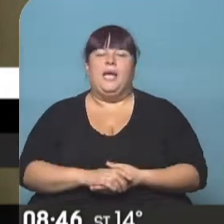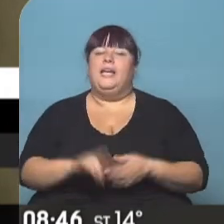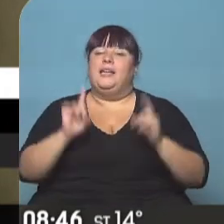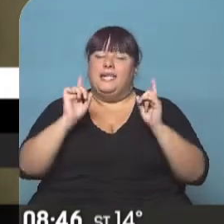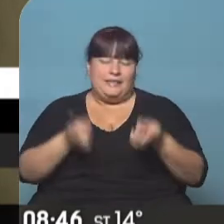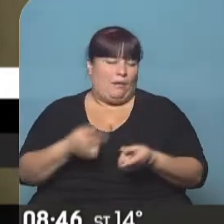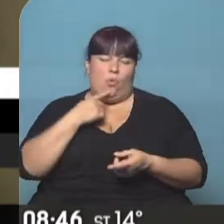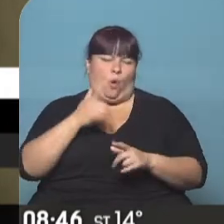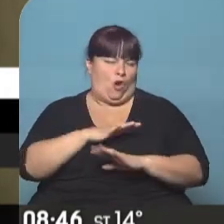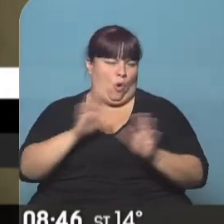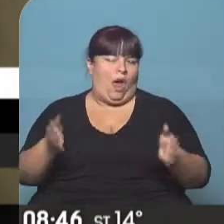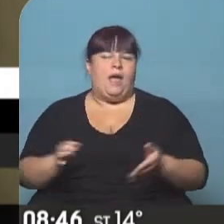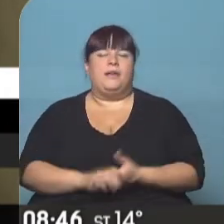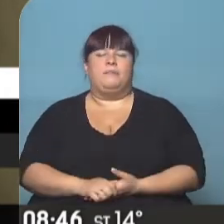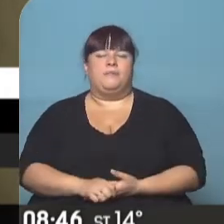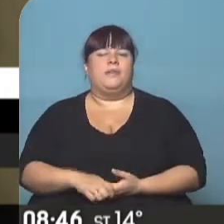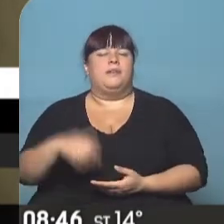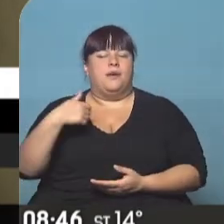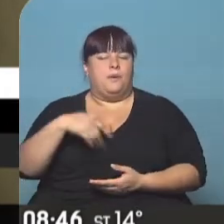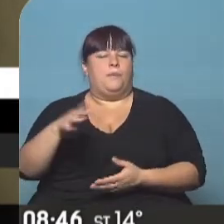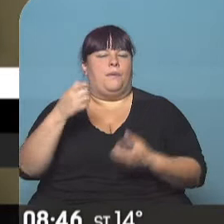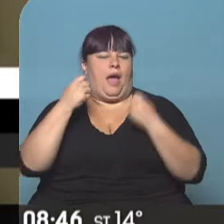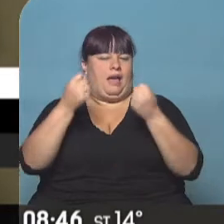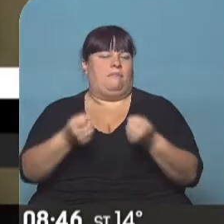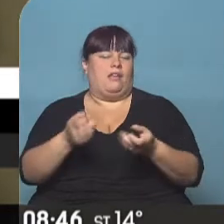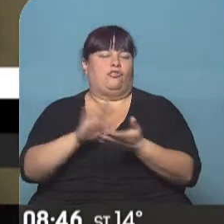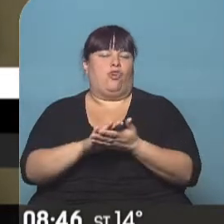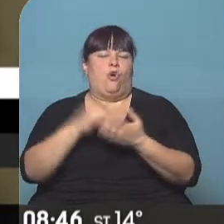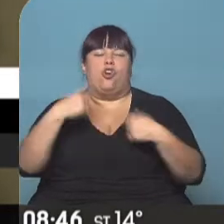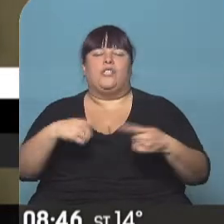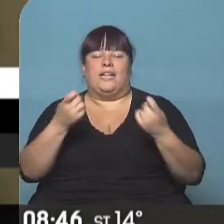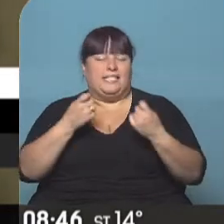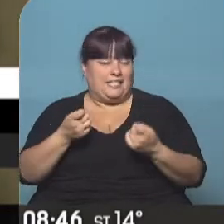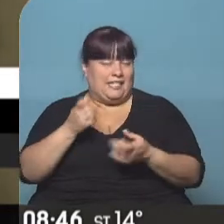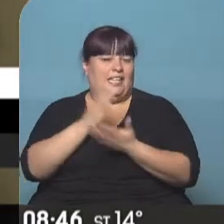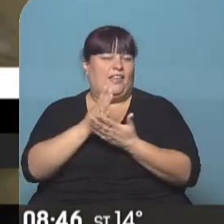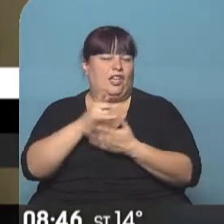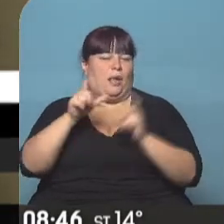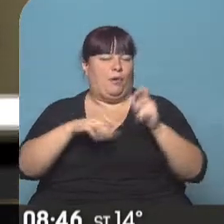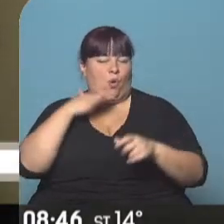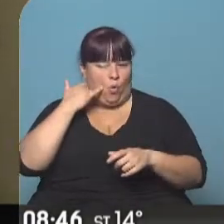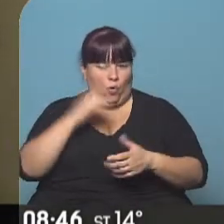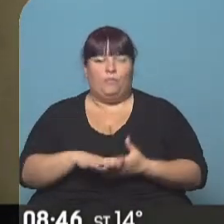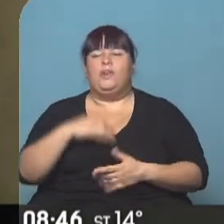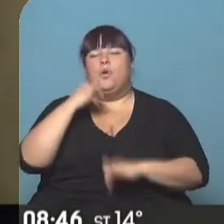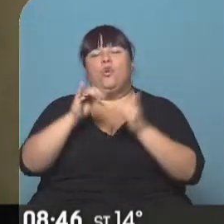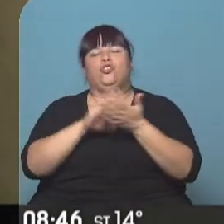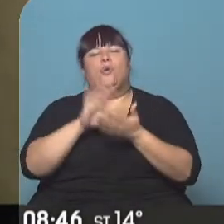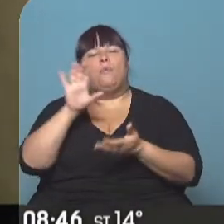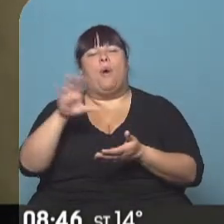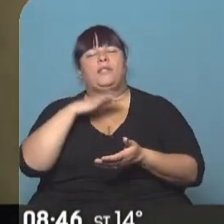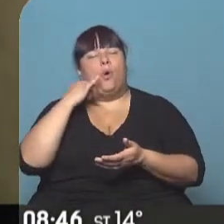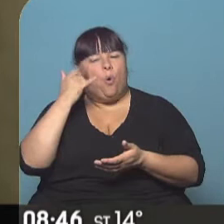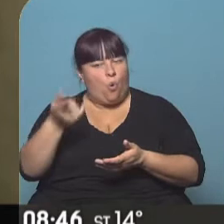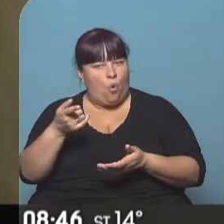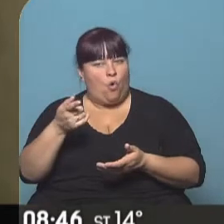sin duda también vamos a levantar la bandera de necesidades y de derechos de los jujeños cuando no habla de la provincia de jujuy